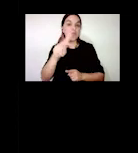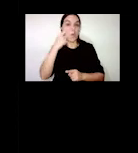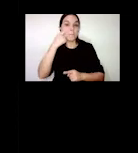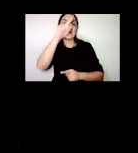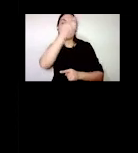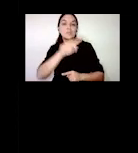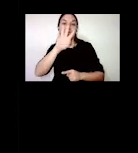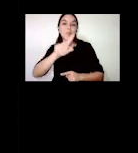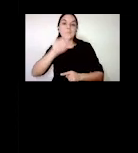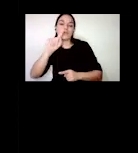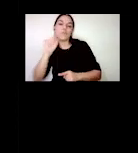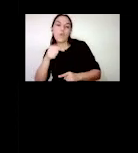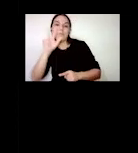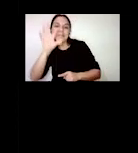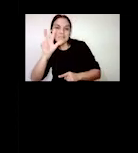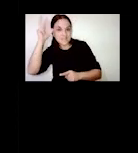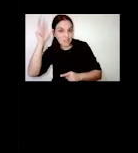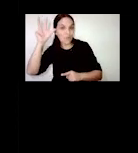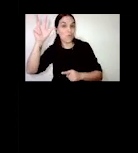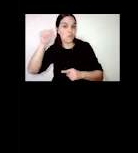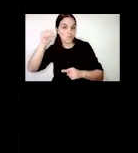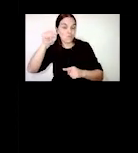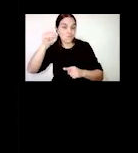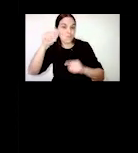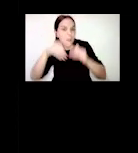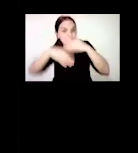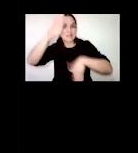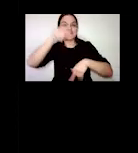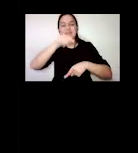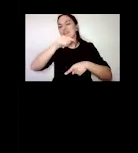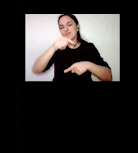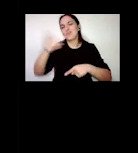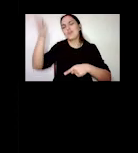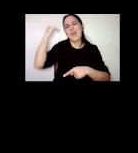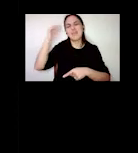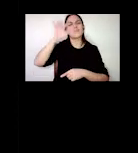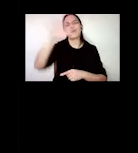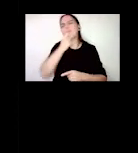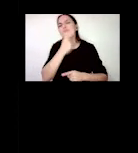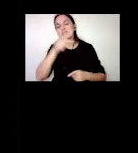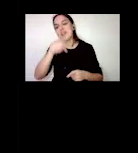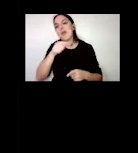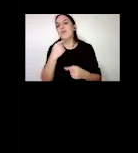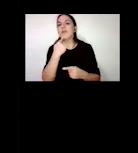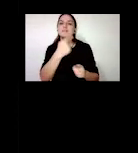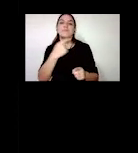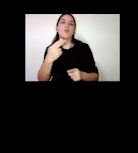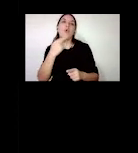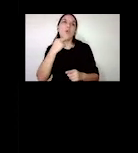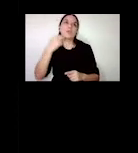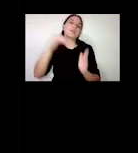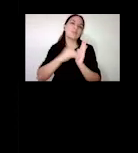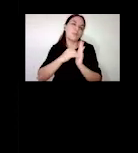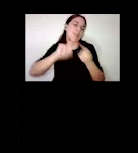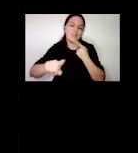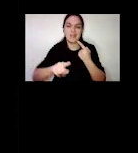11.282.141,08. Esta suma que siempre era redonda y que todos nos acordábamos muy fácil, ahora todos decimos 11 millones. ¿Por qué? Porque